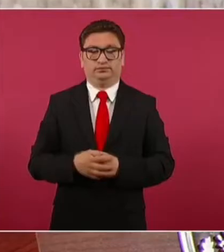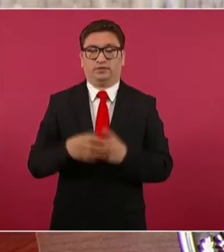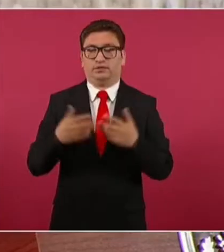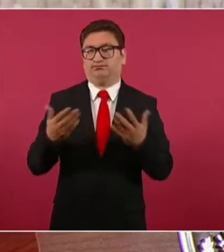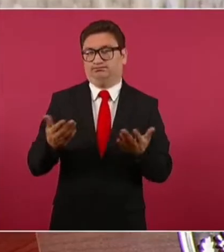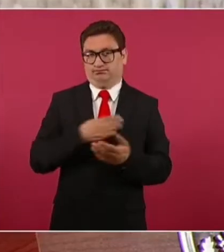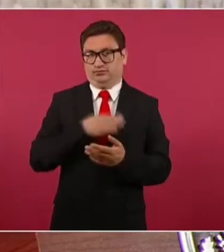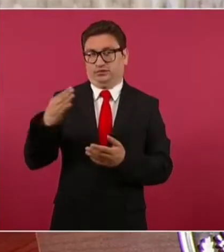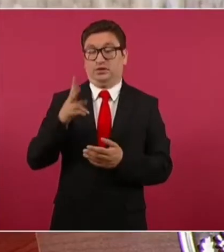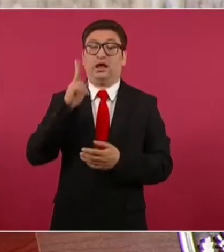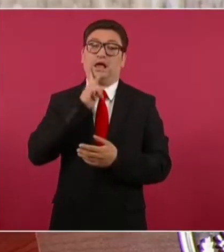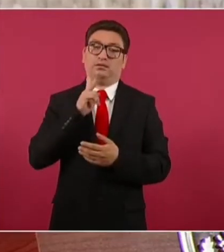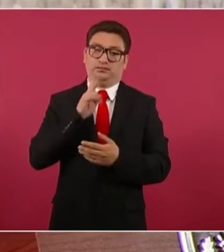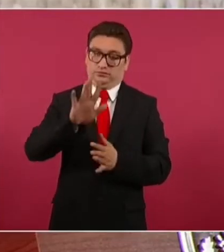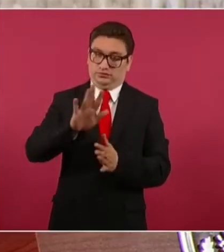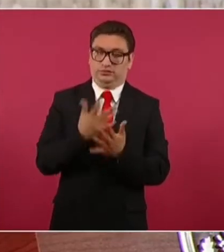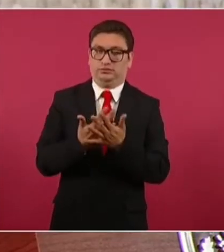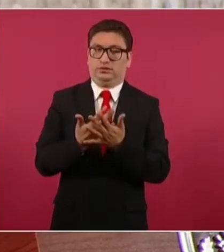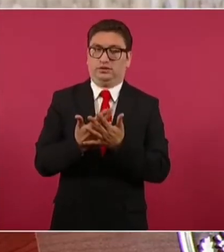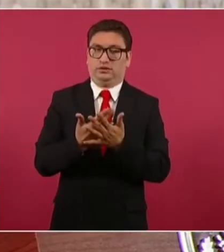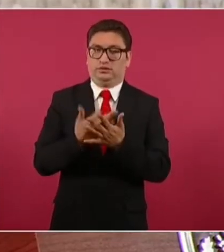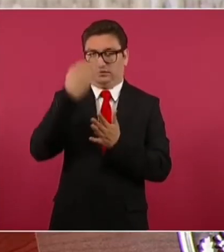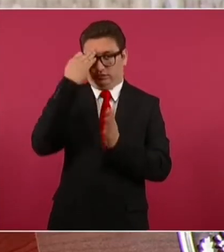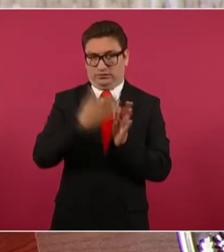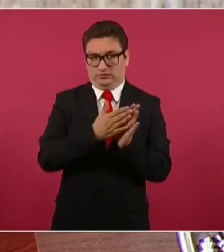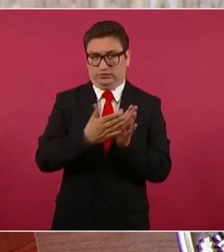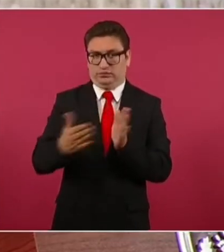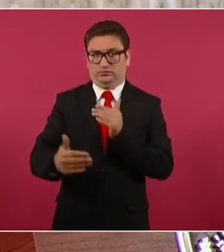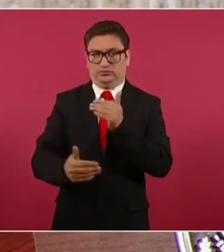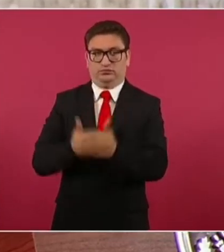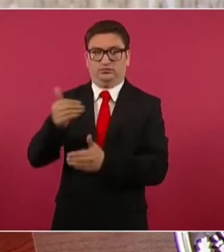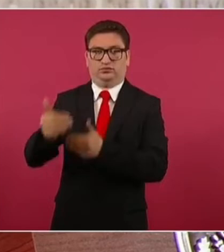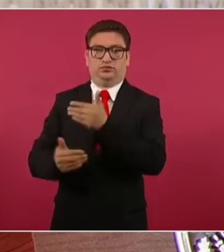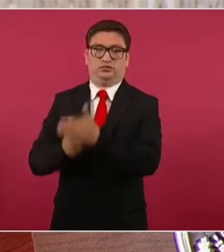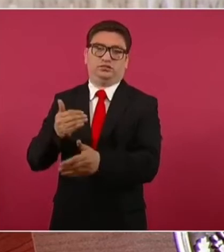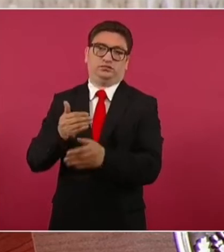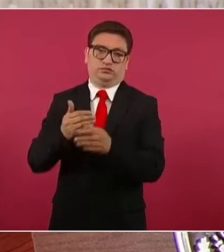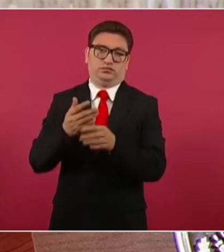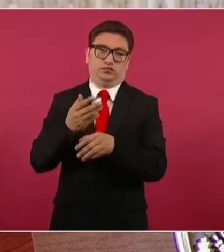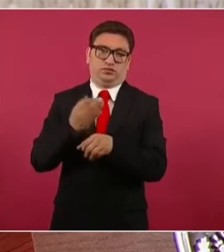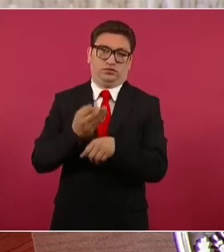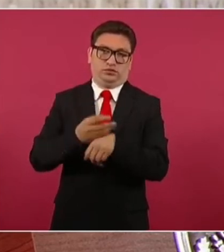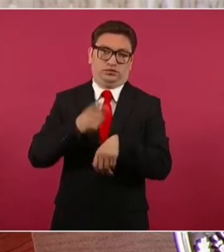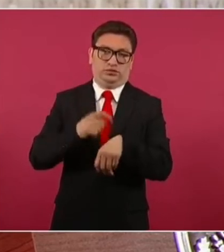vamos a esperar a que termine todo el proceso electoral,